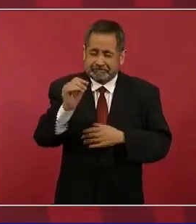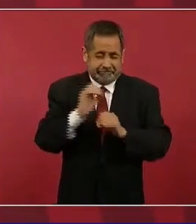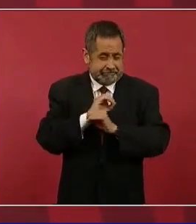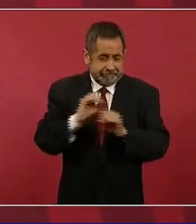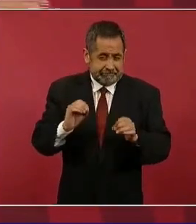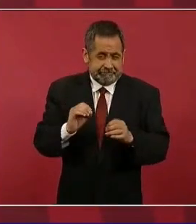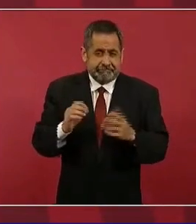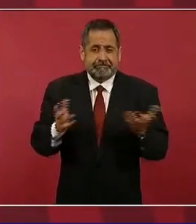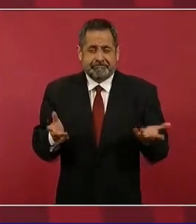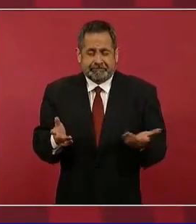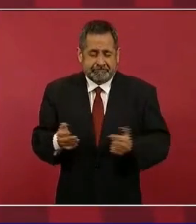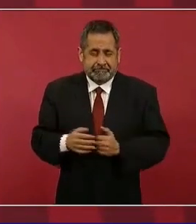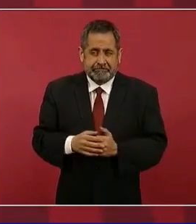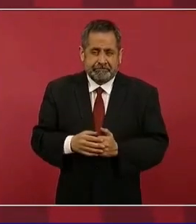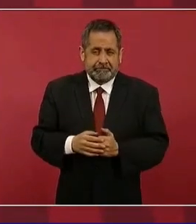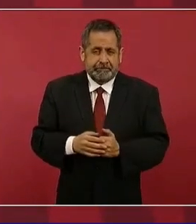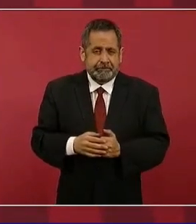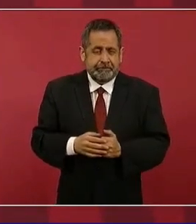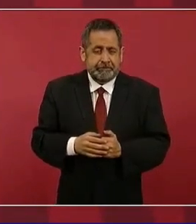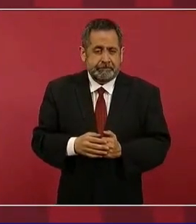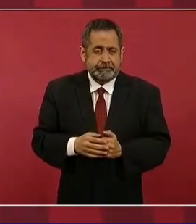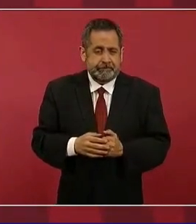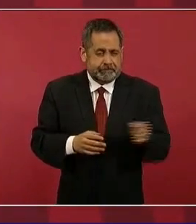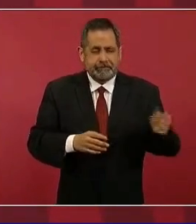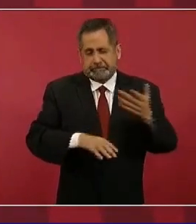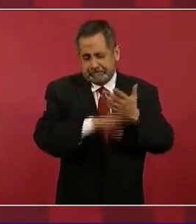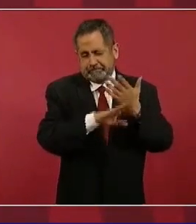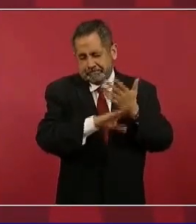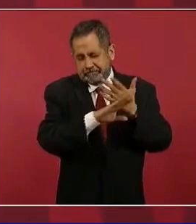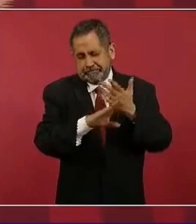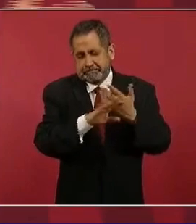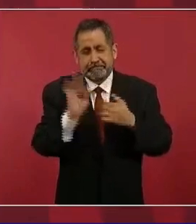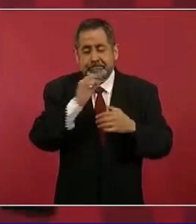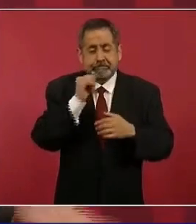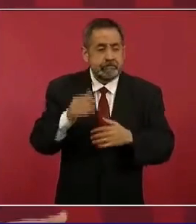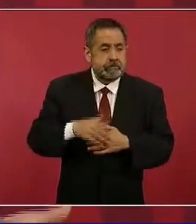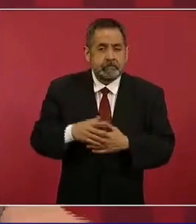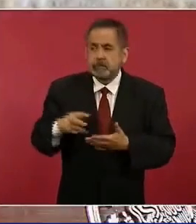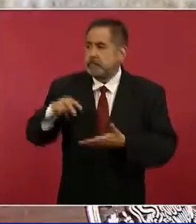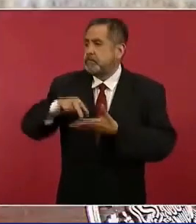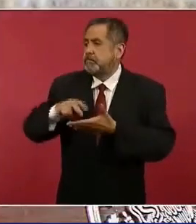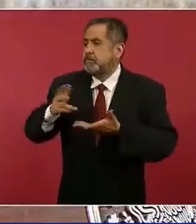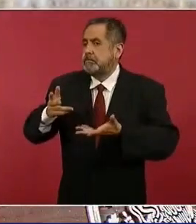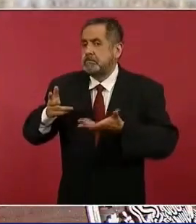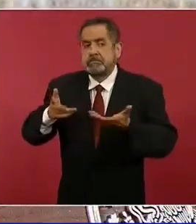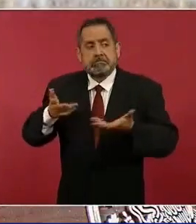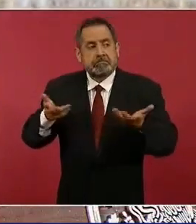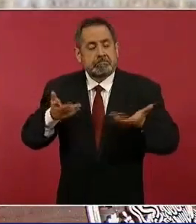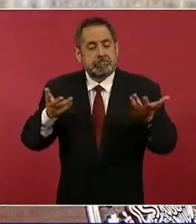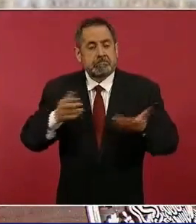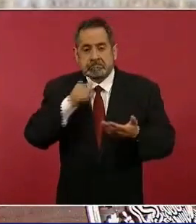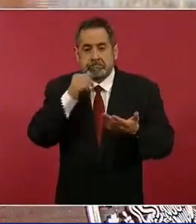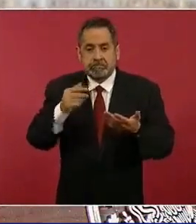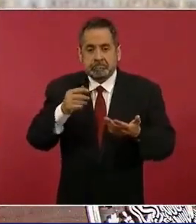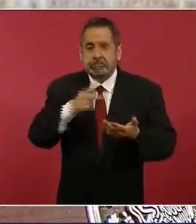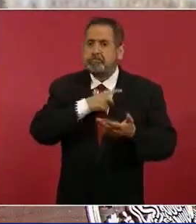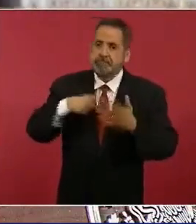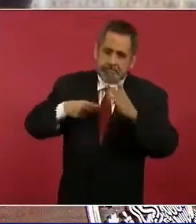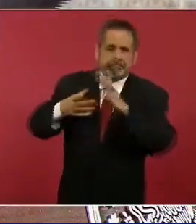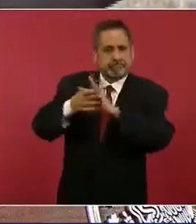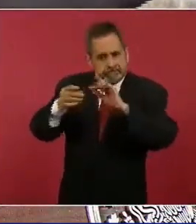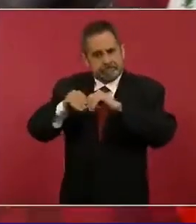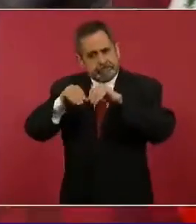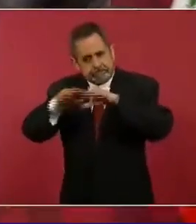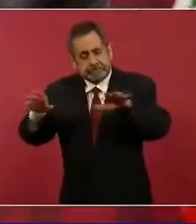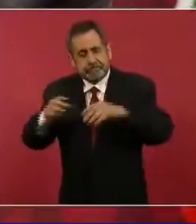a atacarnos con estos reportajes, pues no estaríamos hablando aquí de esta situación, y mucha